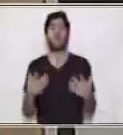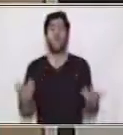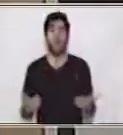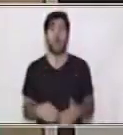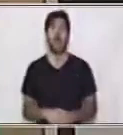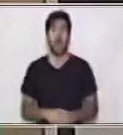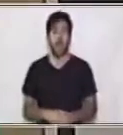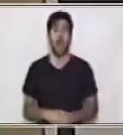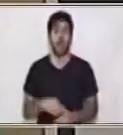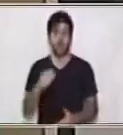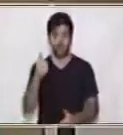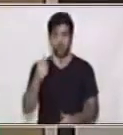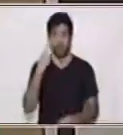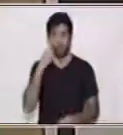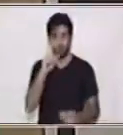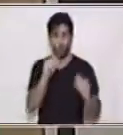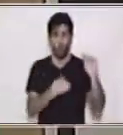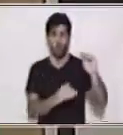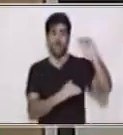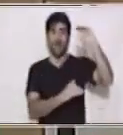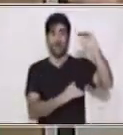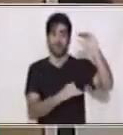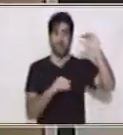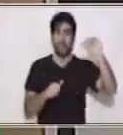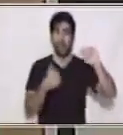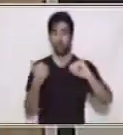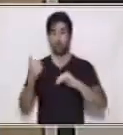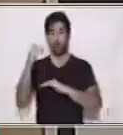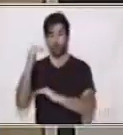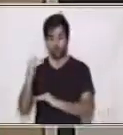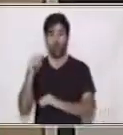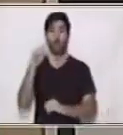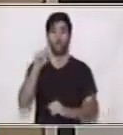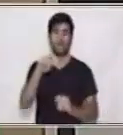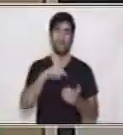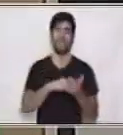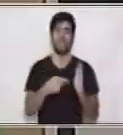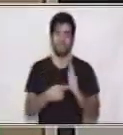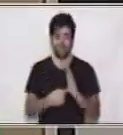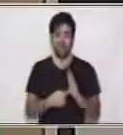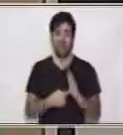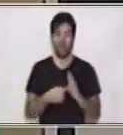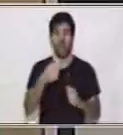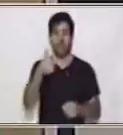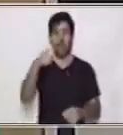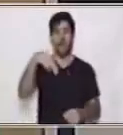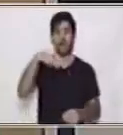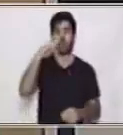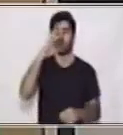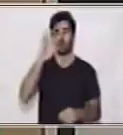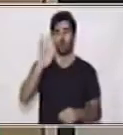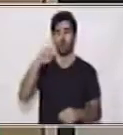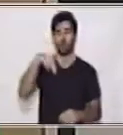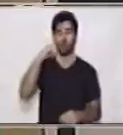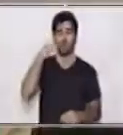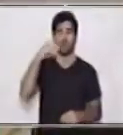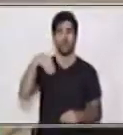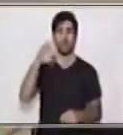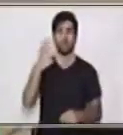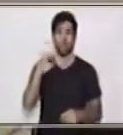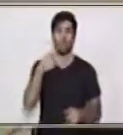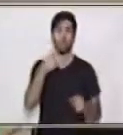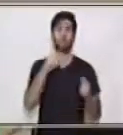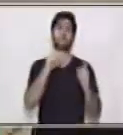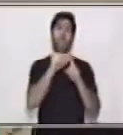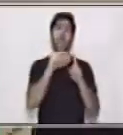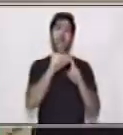Muy bien, uno es grande y uno es pequeño. Esos son los antónimos. Palabras que sus significados se van a